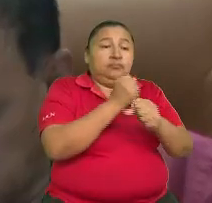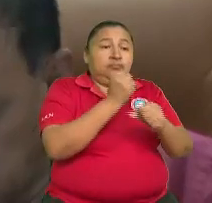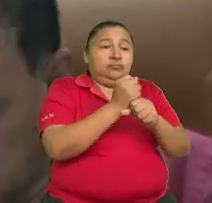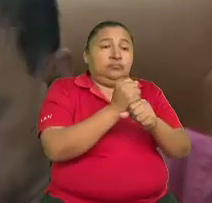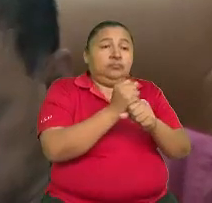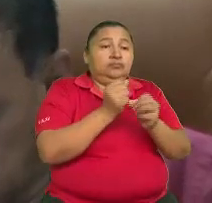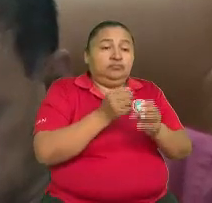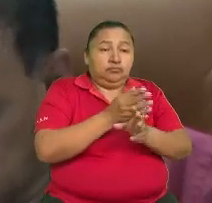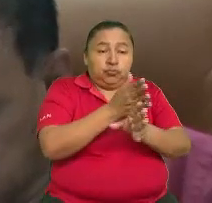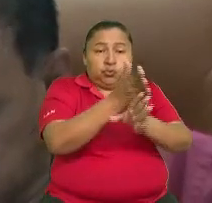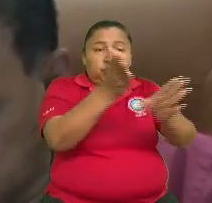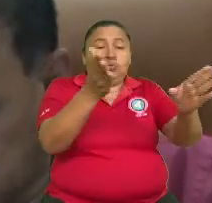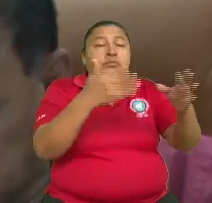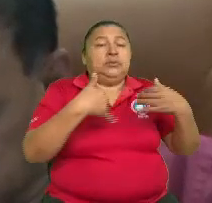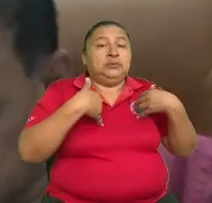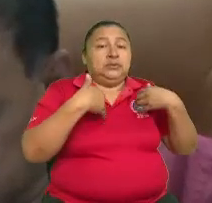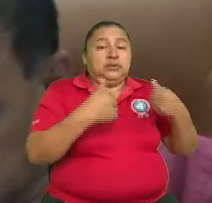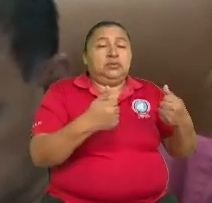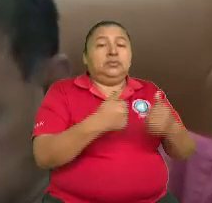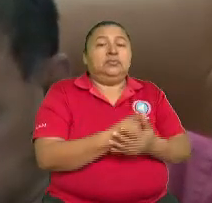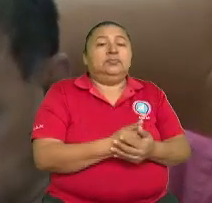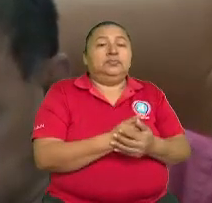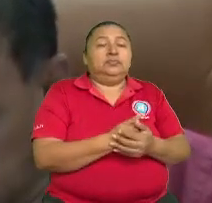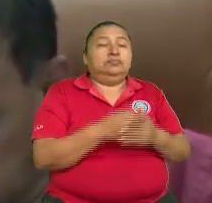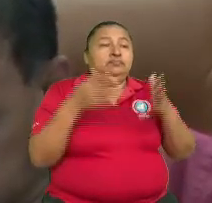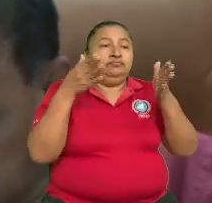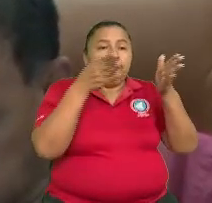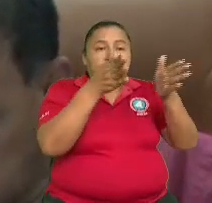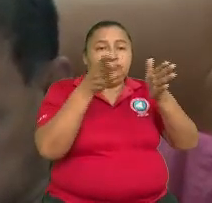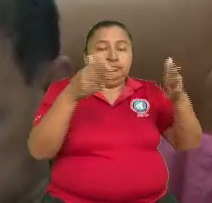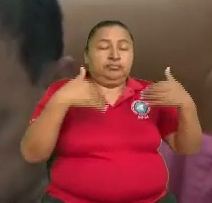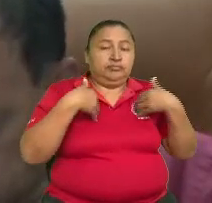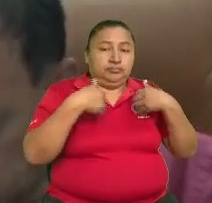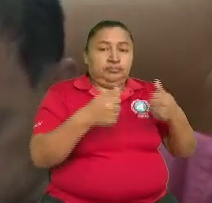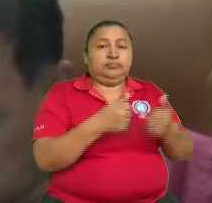se han canalizado para el sector salud.